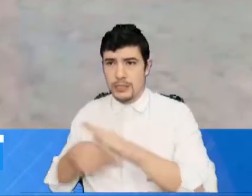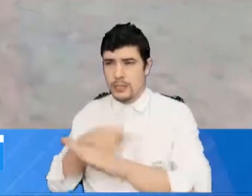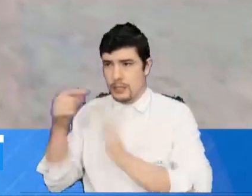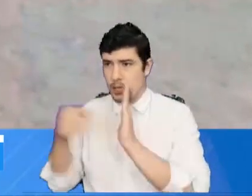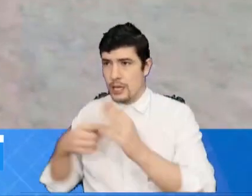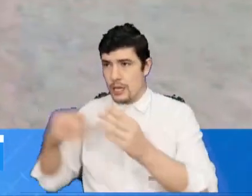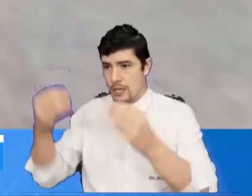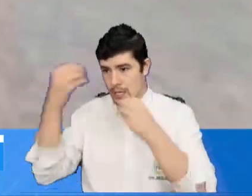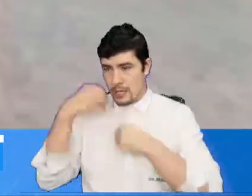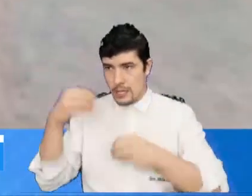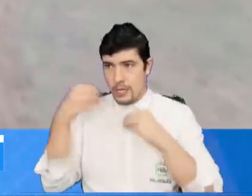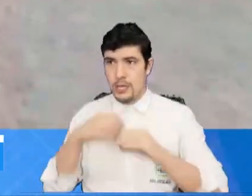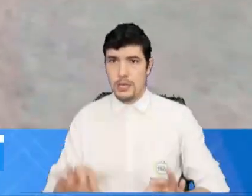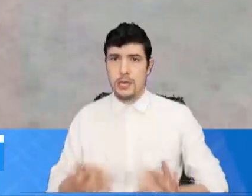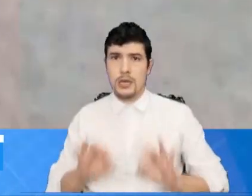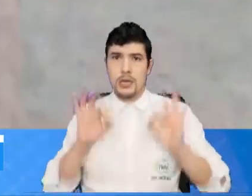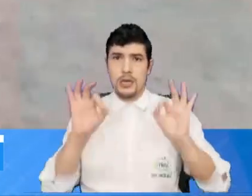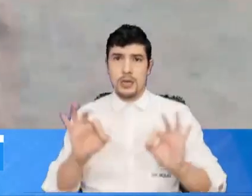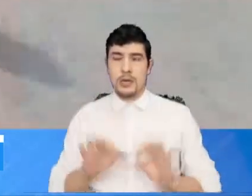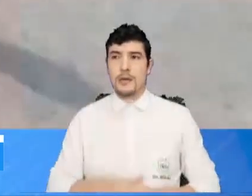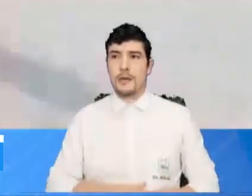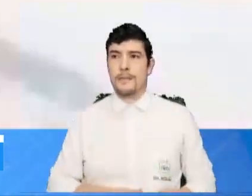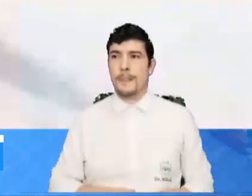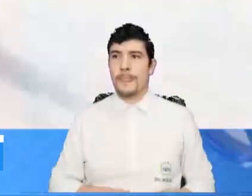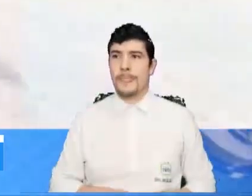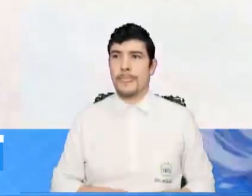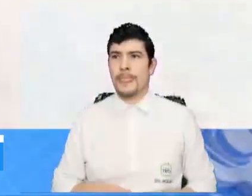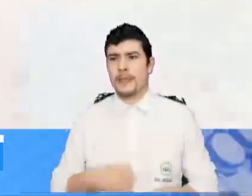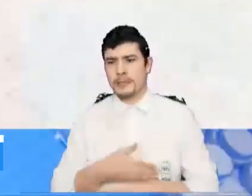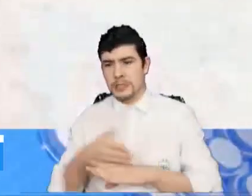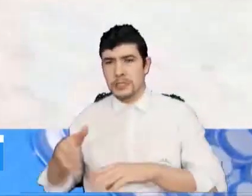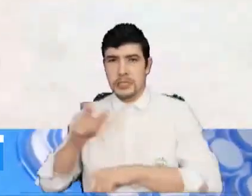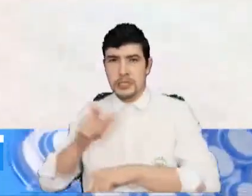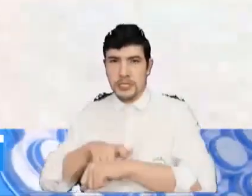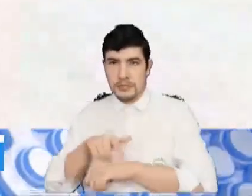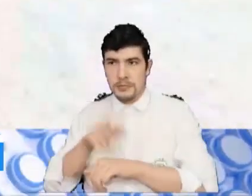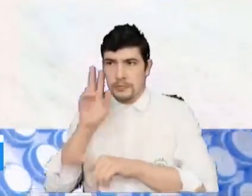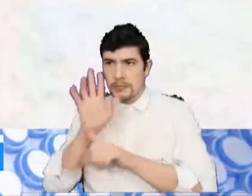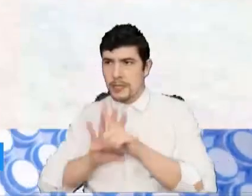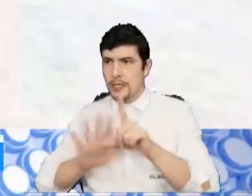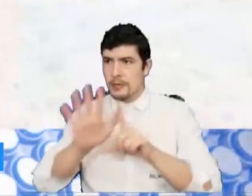fortalecimiento con entrenamiento funcional. El resto del tiempo graba rutinas